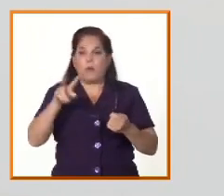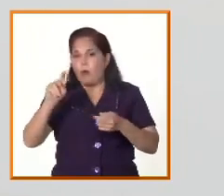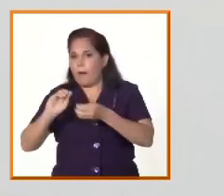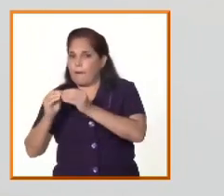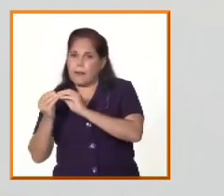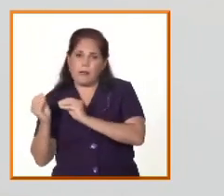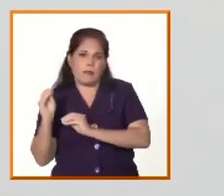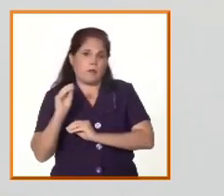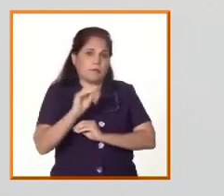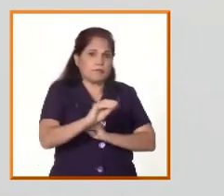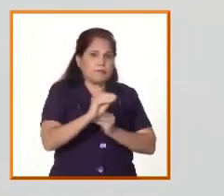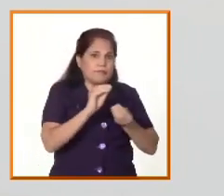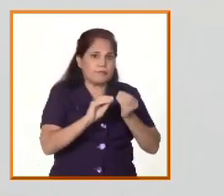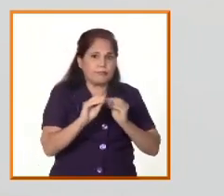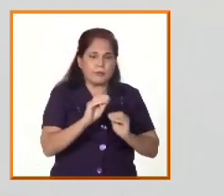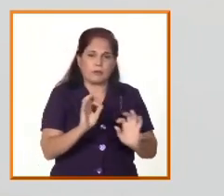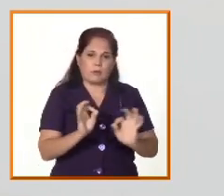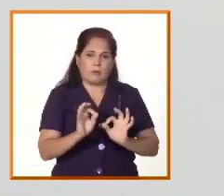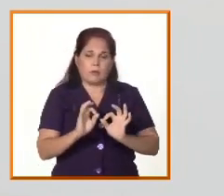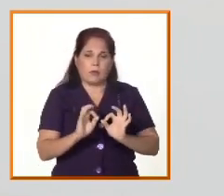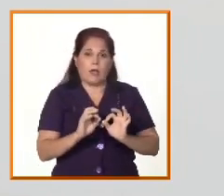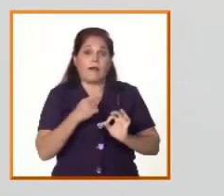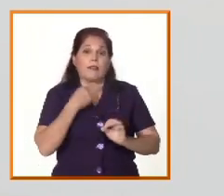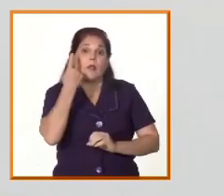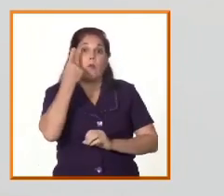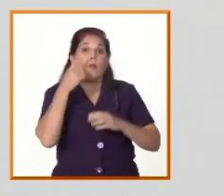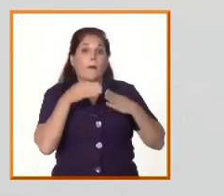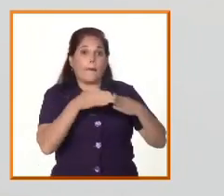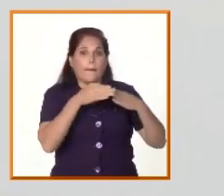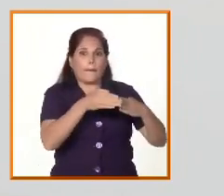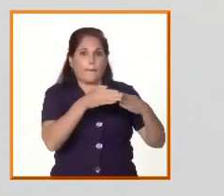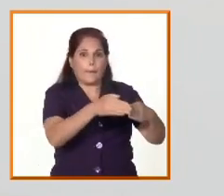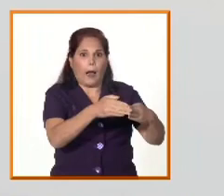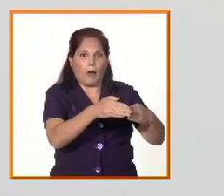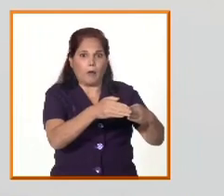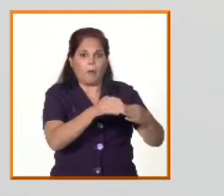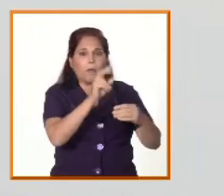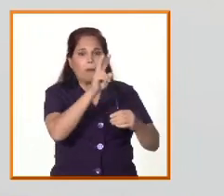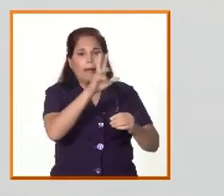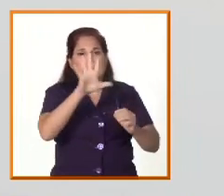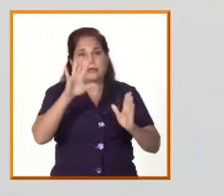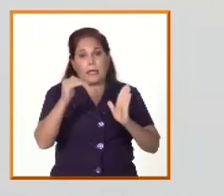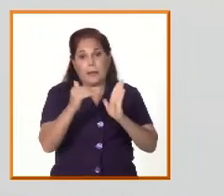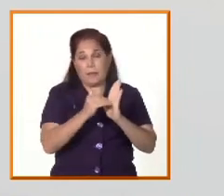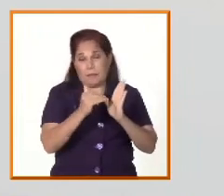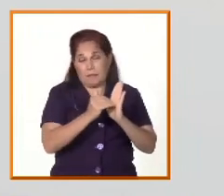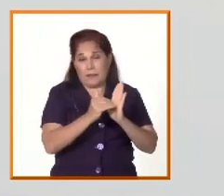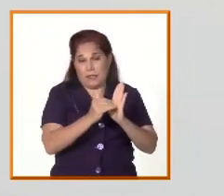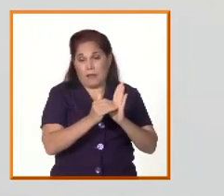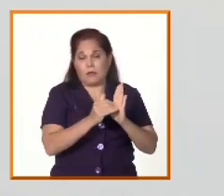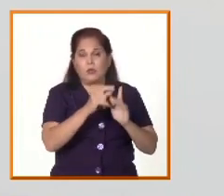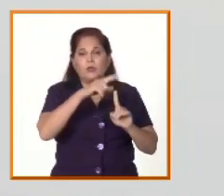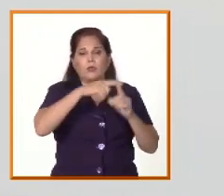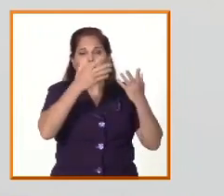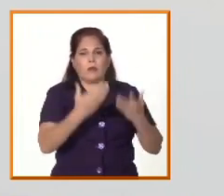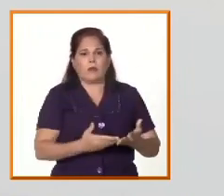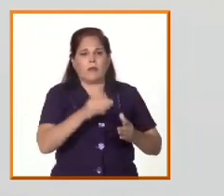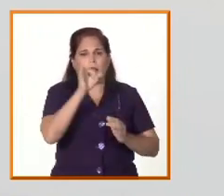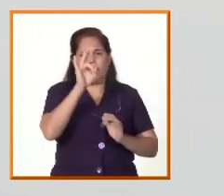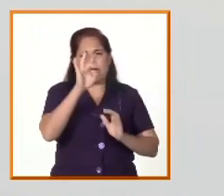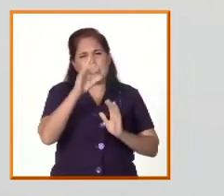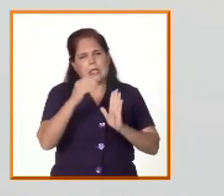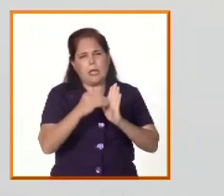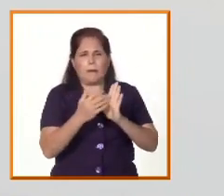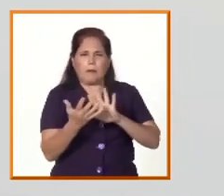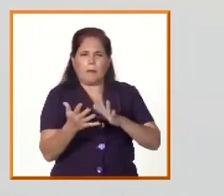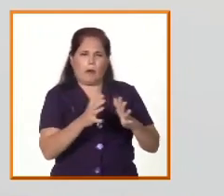llega un banco de trigo pensamos que es mucho un banco de trigo de 23.500 toneladas de trigo a nosotros nos da quince mil